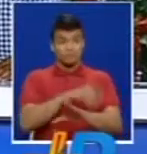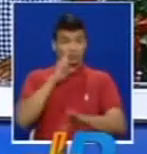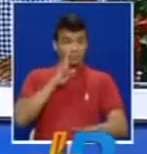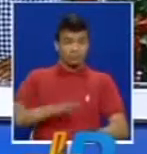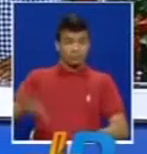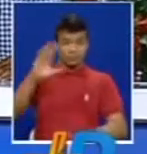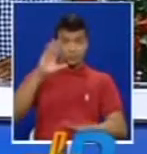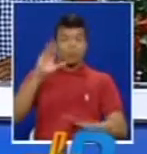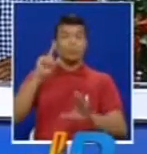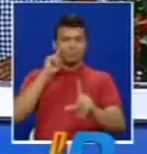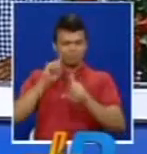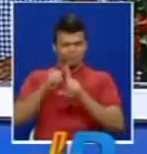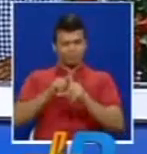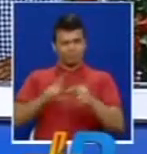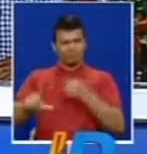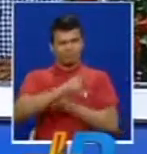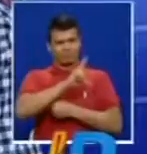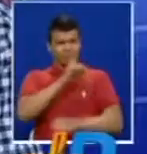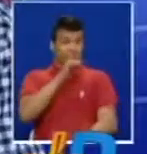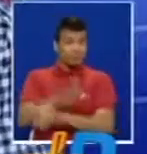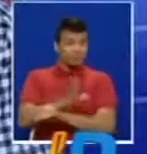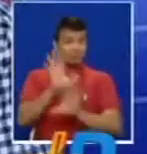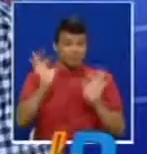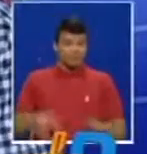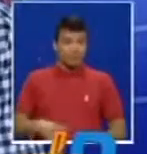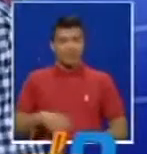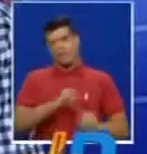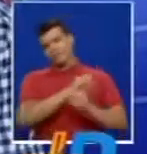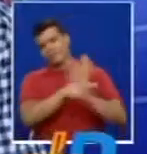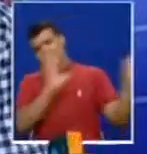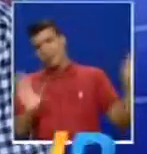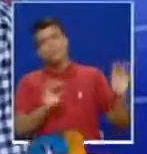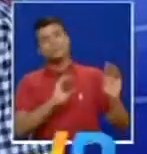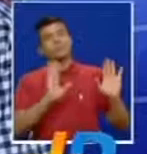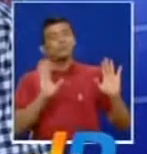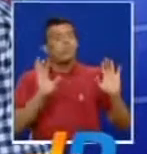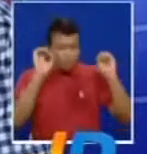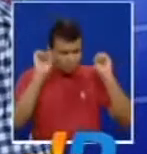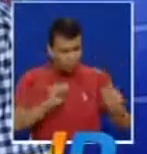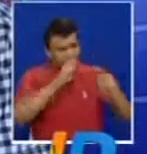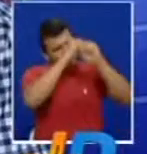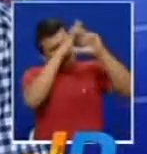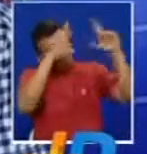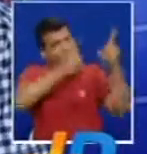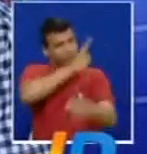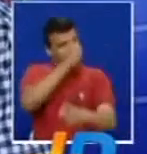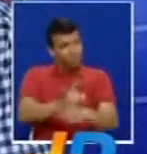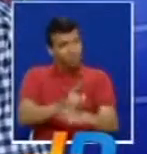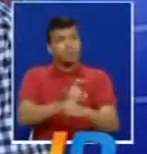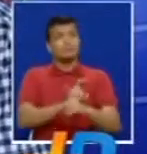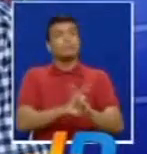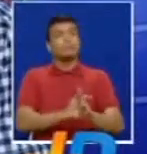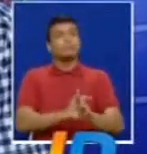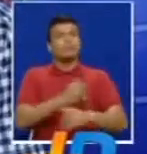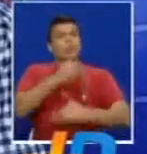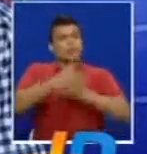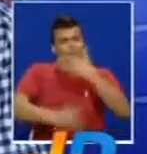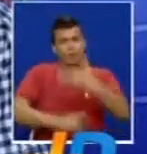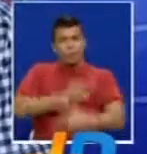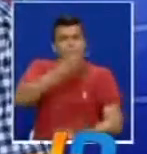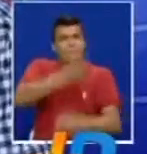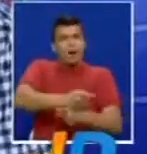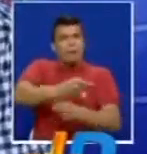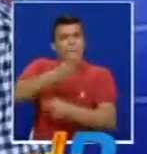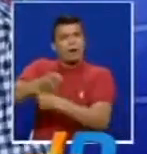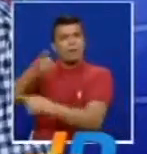ganar la Superliga. Sí, hay que ganar todo, hacer la mentalidad, hacer lo que queremos. Y yo creo que comenzamos con pie derecho porque